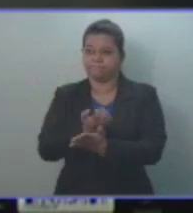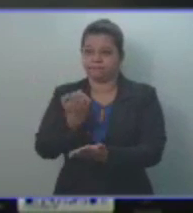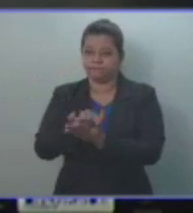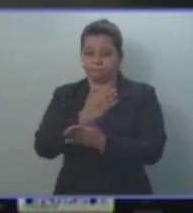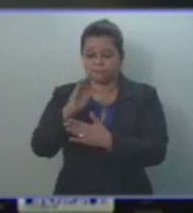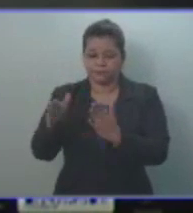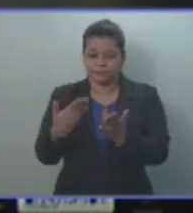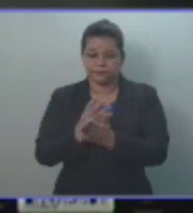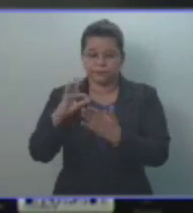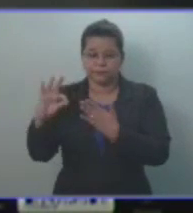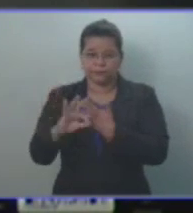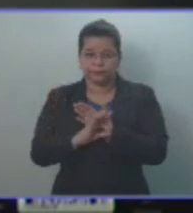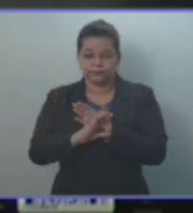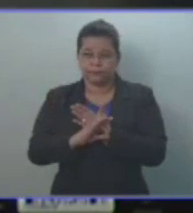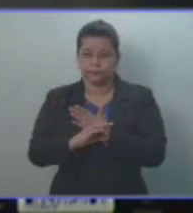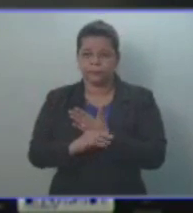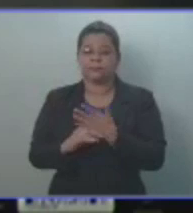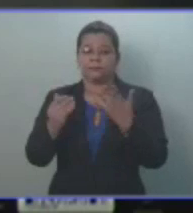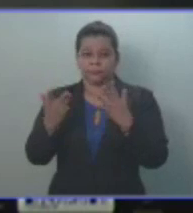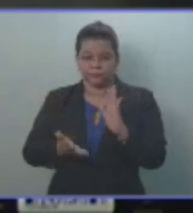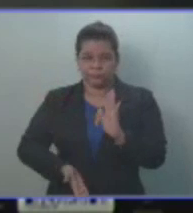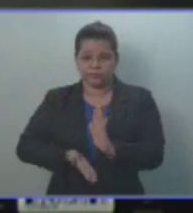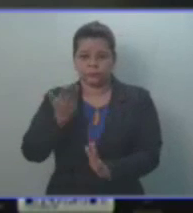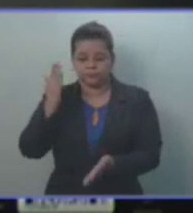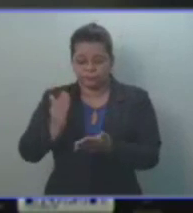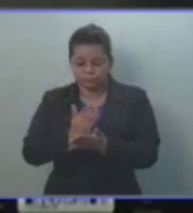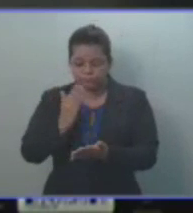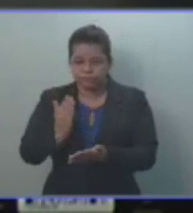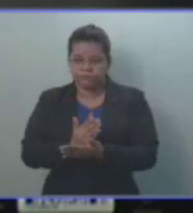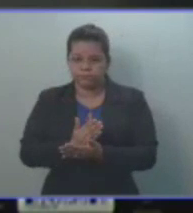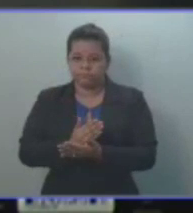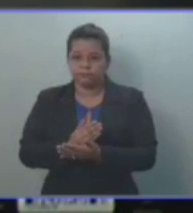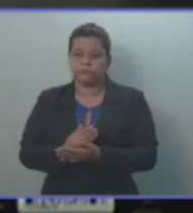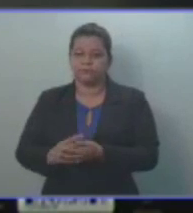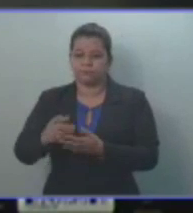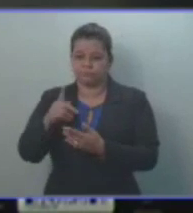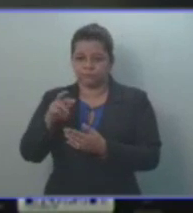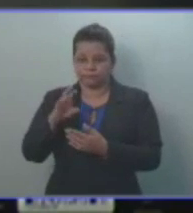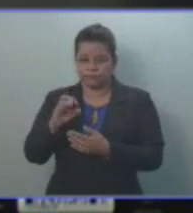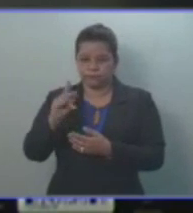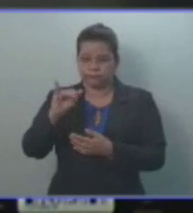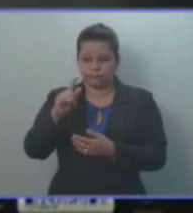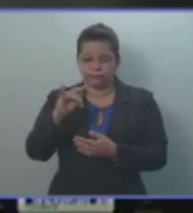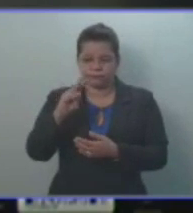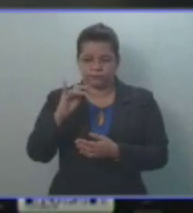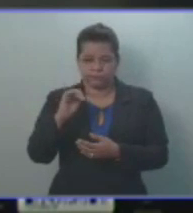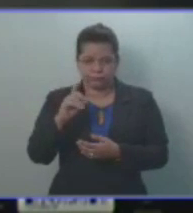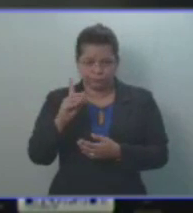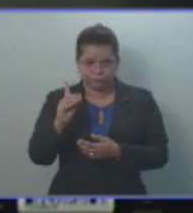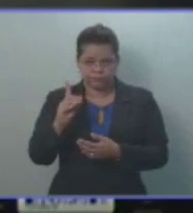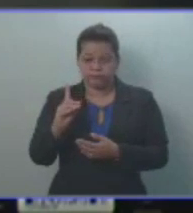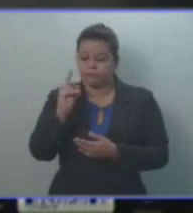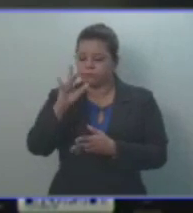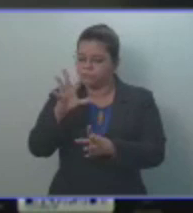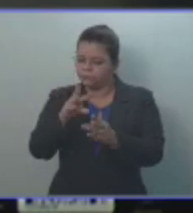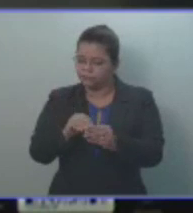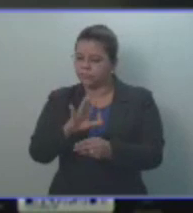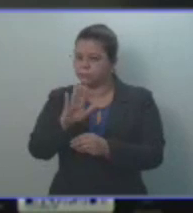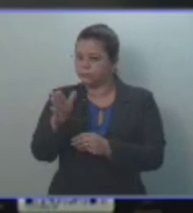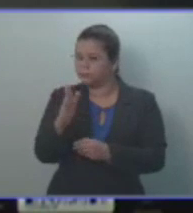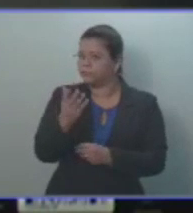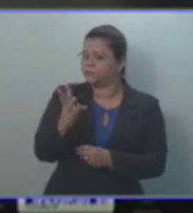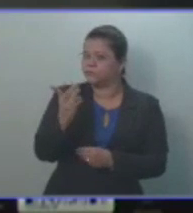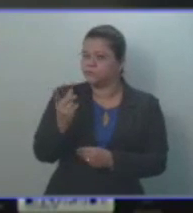proyectos de inversión, que exigirá un estudio de prefactibilidad, una estimación de la tasa interna